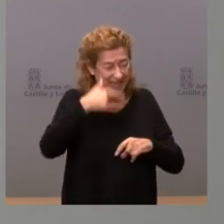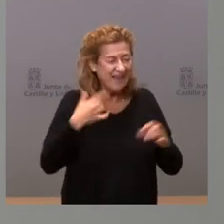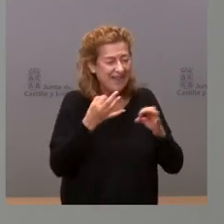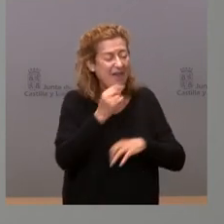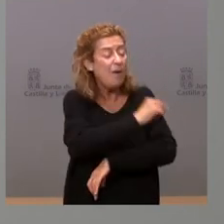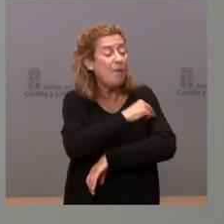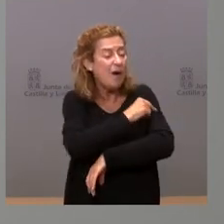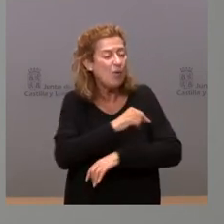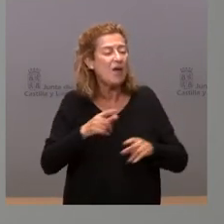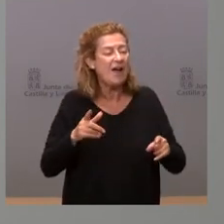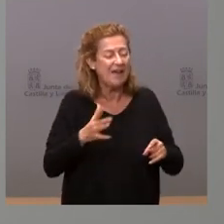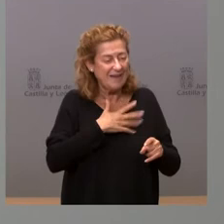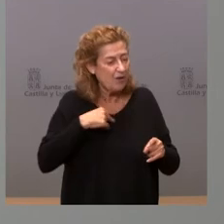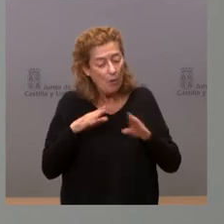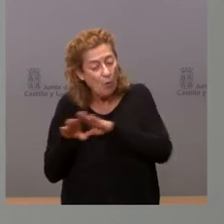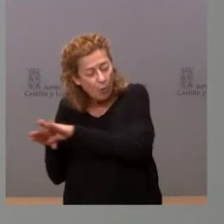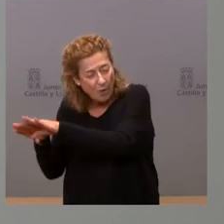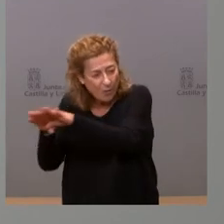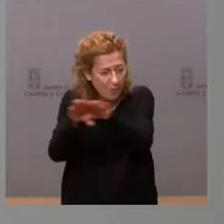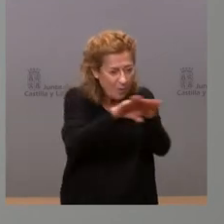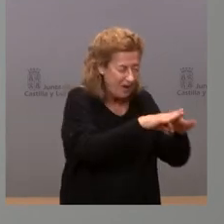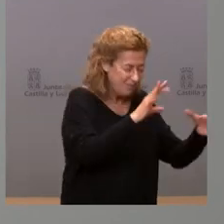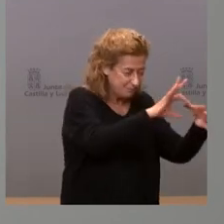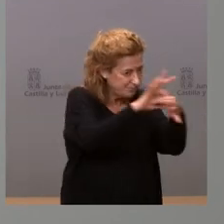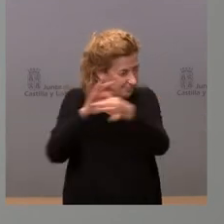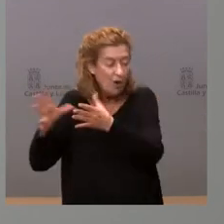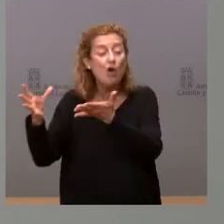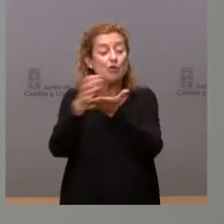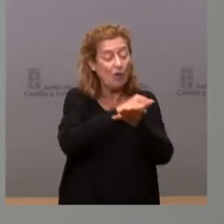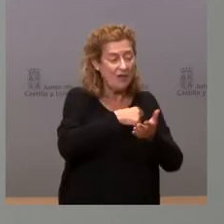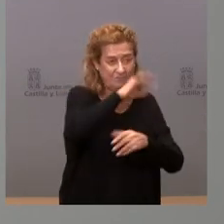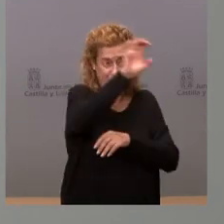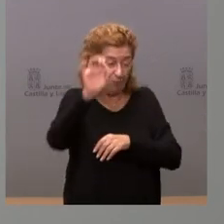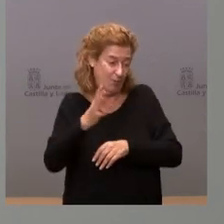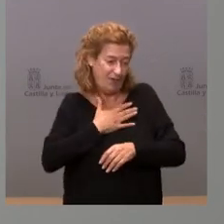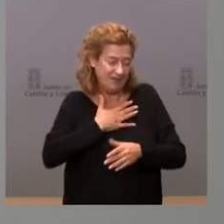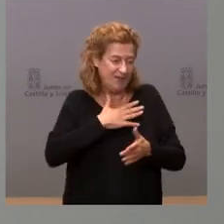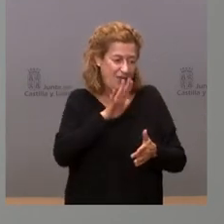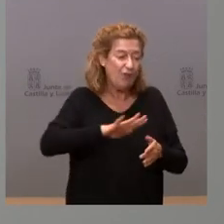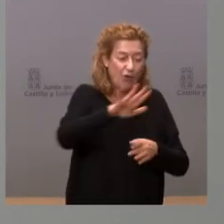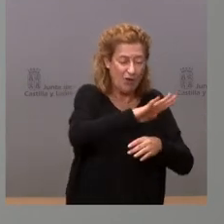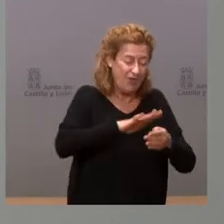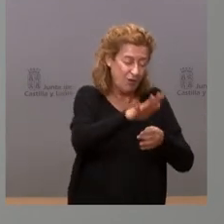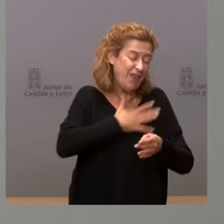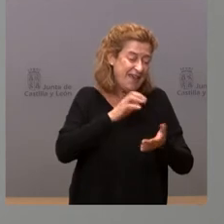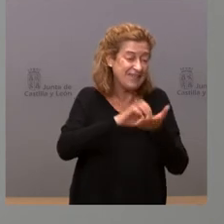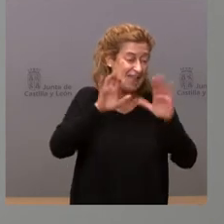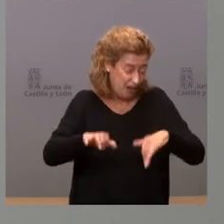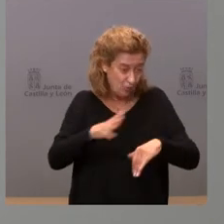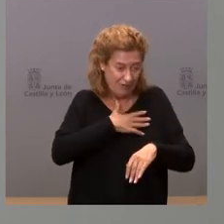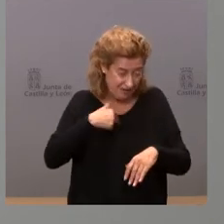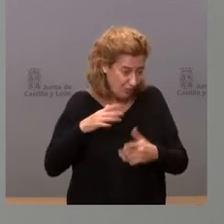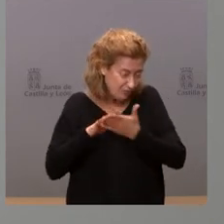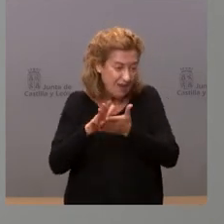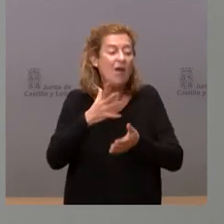vacunación sea por supuesto equitativa y sincrónica entre todas las provincias de entre las áreas de salud y todas las provincias de la comunidad